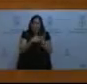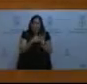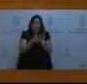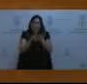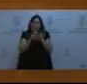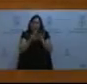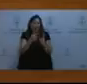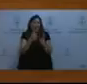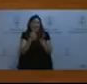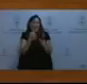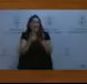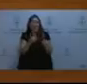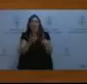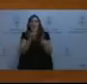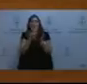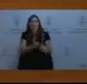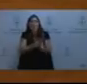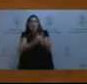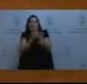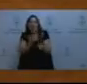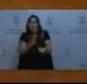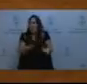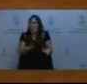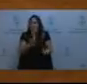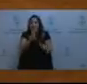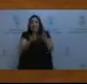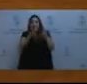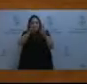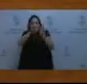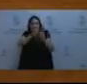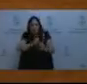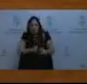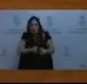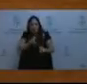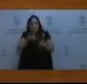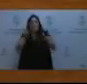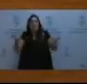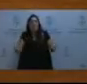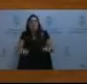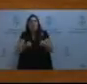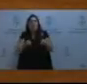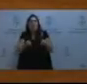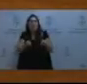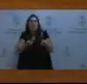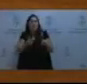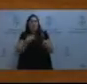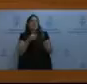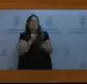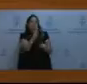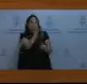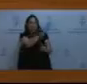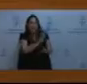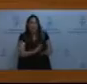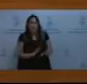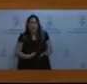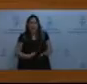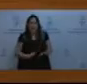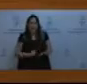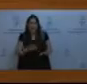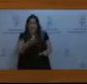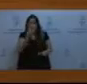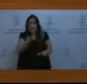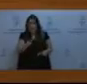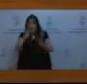a la explotación del Chao San Martín. Teníamos investigadores, se publicaban. Le voy a hacer una pregunta directa. ¿Ha entrado algún